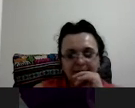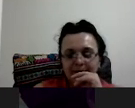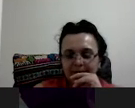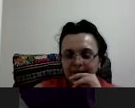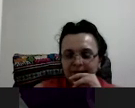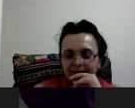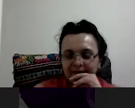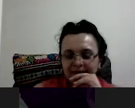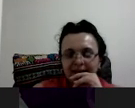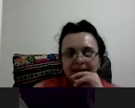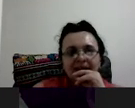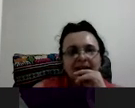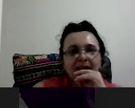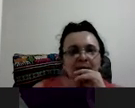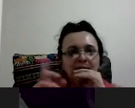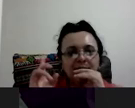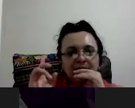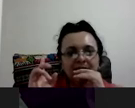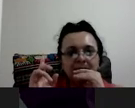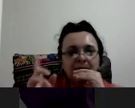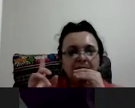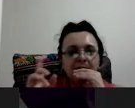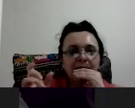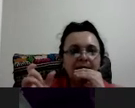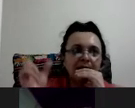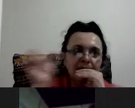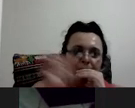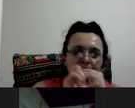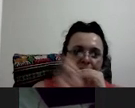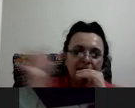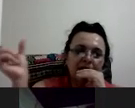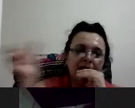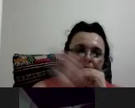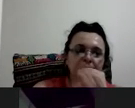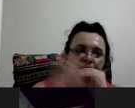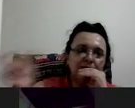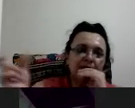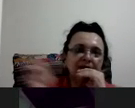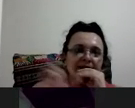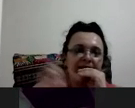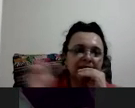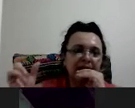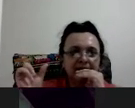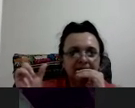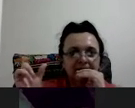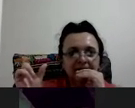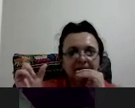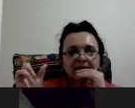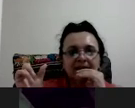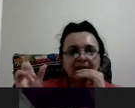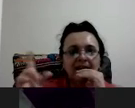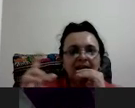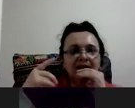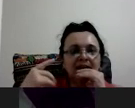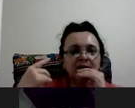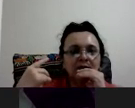Se les olvidó. El único que se puede ocupar con que ambos son iguales es en.